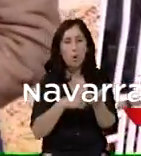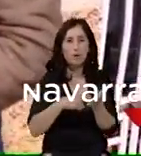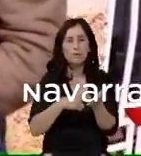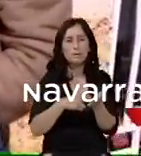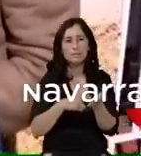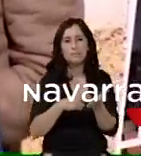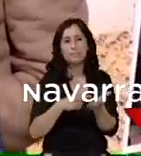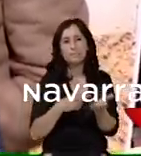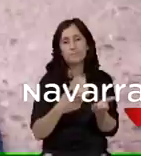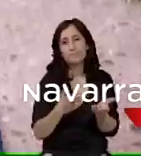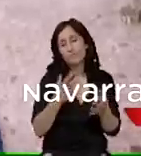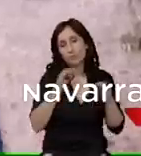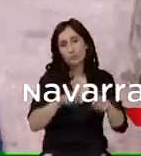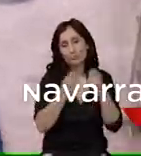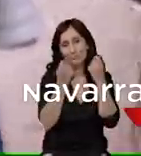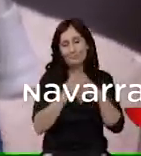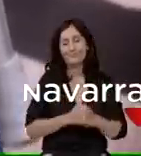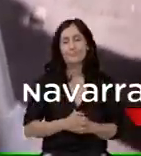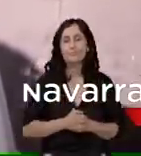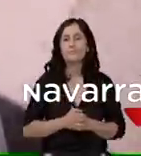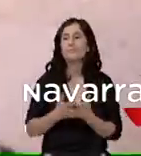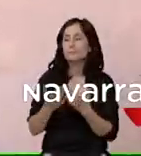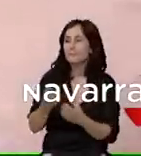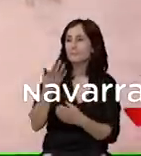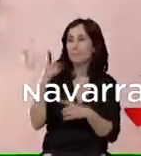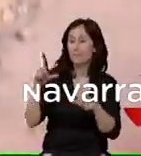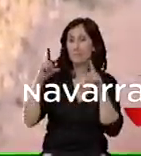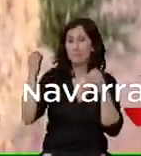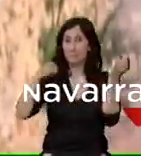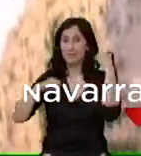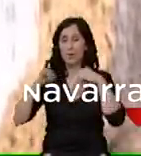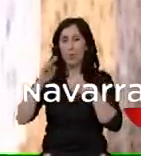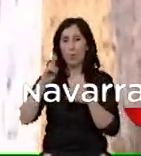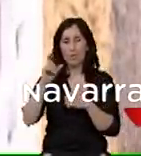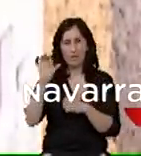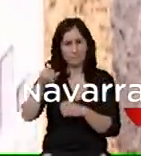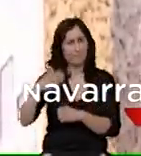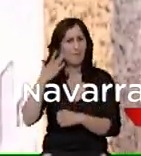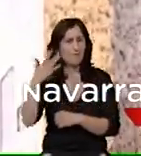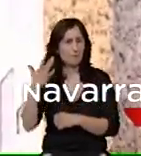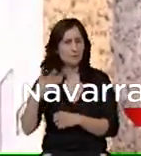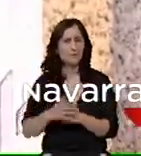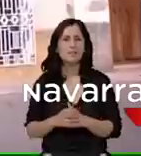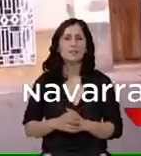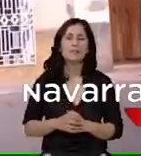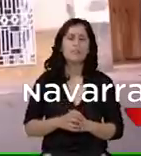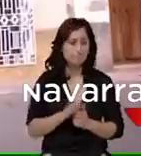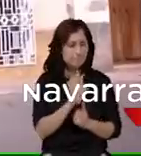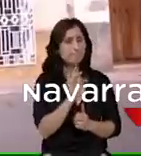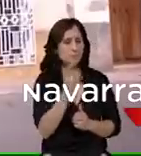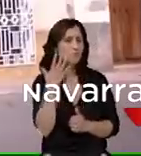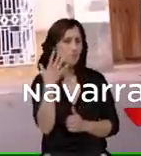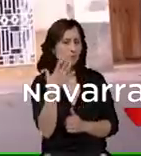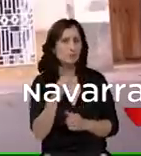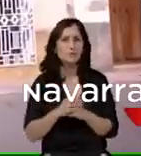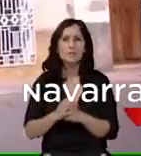caí con el talón y me hice una fisura. Vamos a hablar del personaje de Judas, que es muy famoso aquí en Cabanillas, ¿no? Sí, es muy famoso.